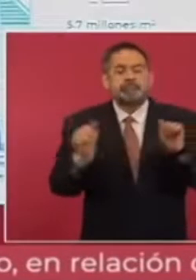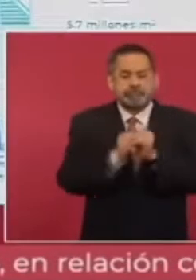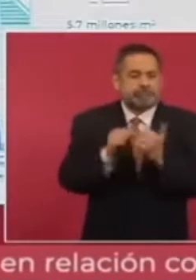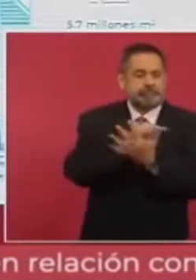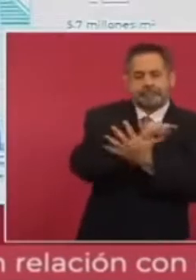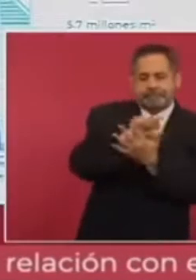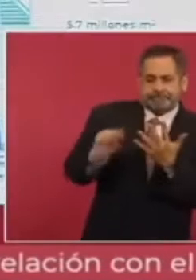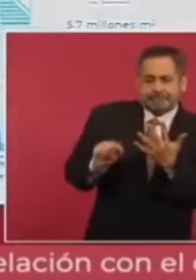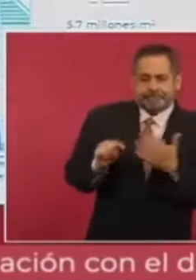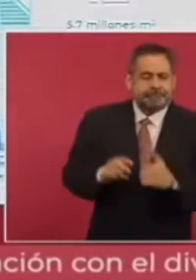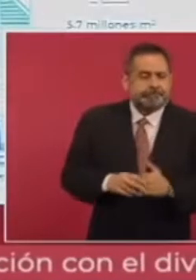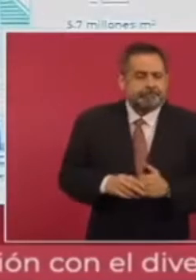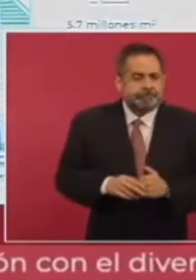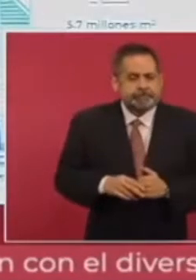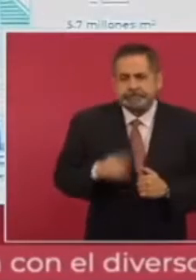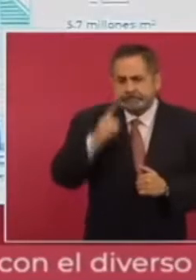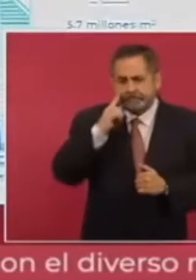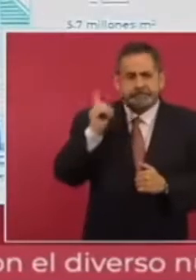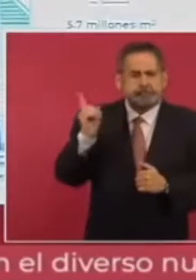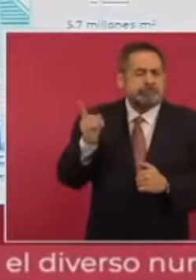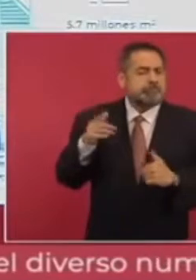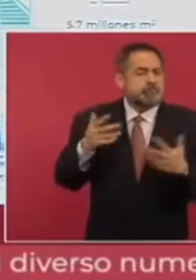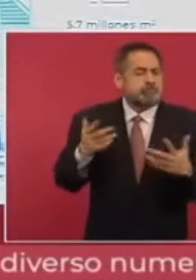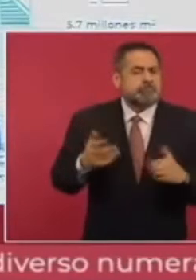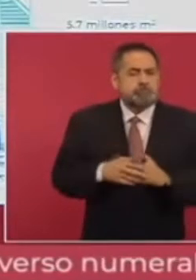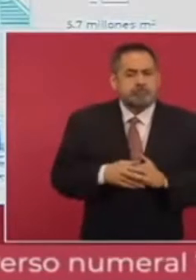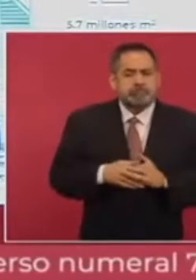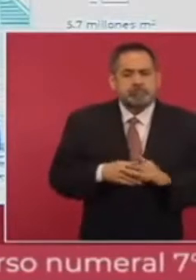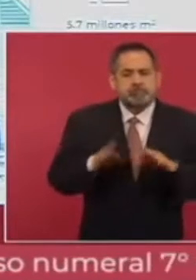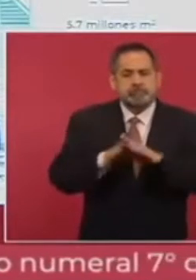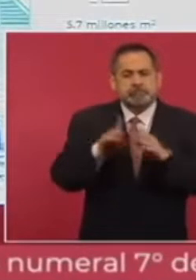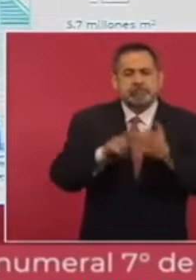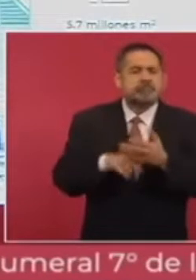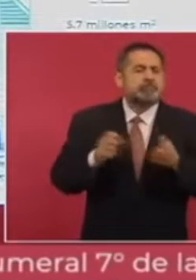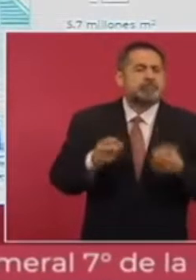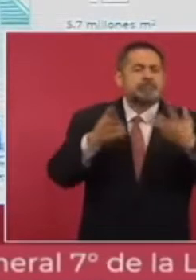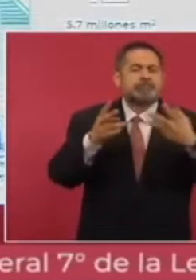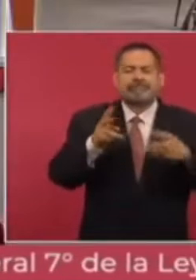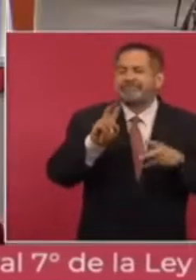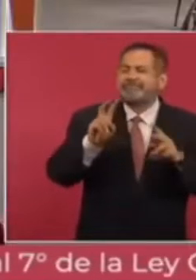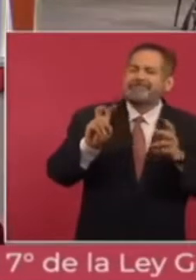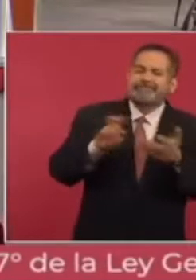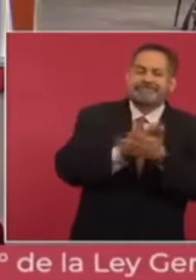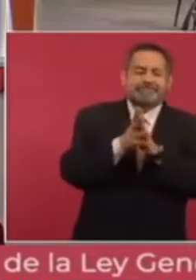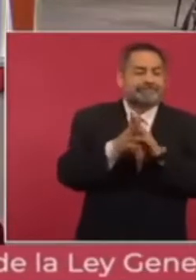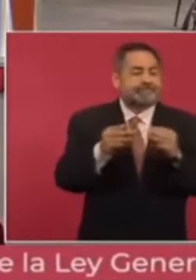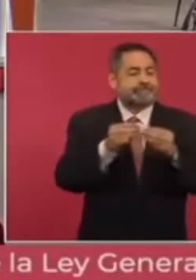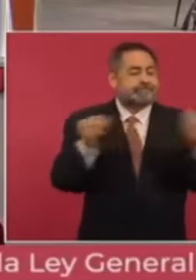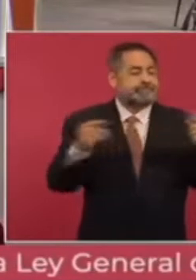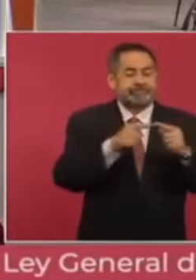programa. Esto, si lo pudiéramos nosotros poner en metros cuadrados, estamos hablando de